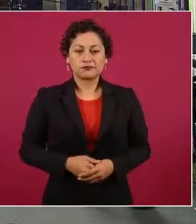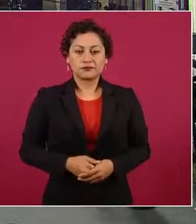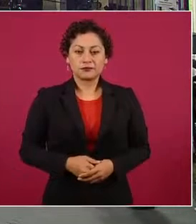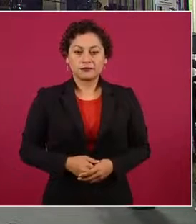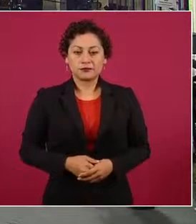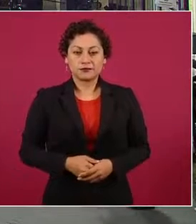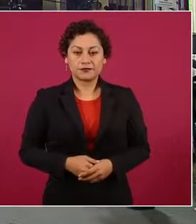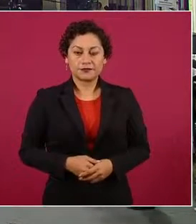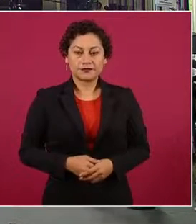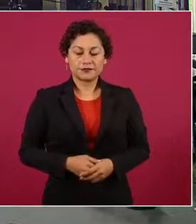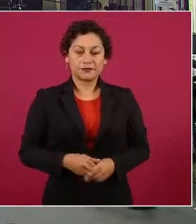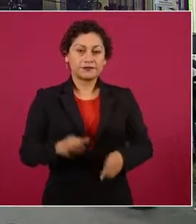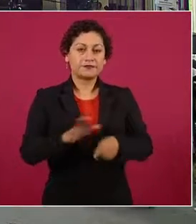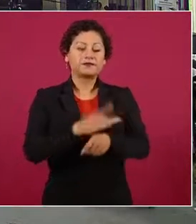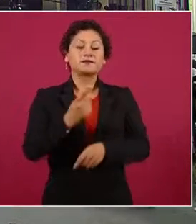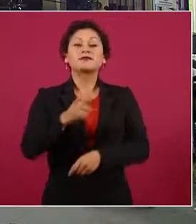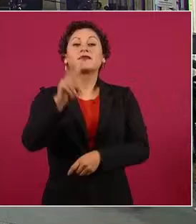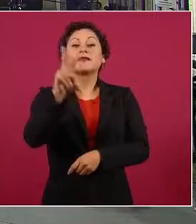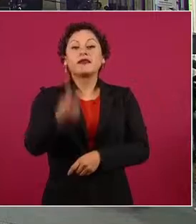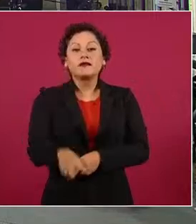Es que es muy ilustrativo.